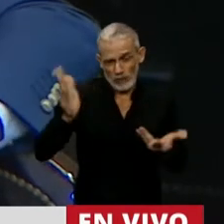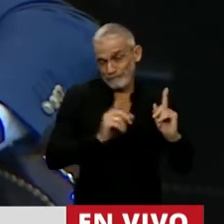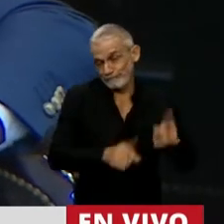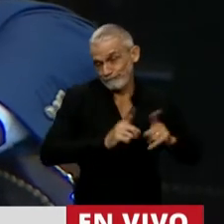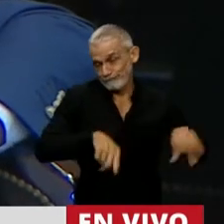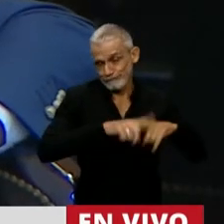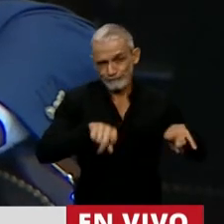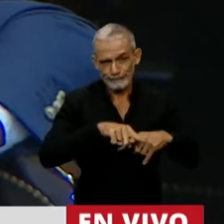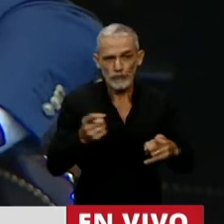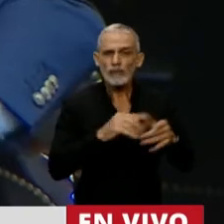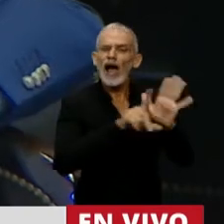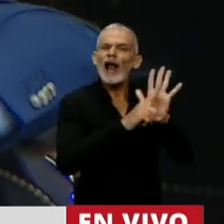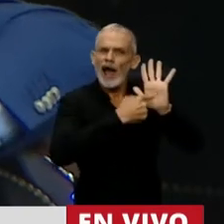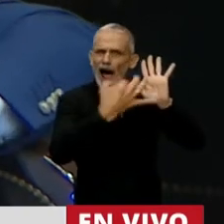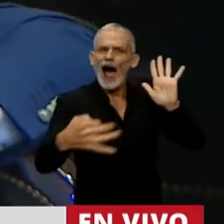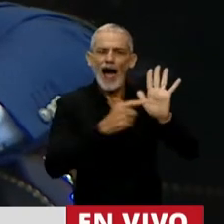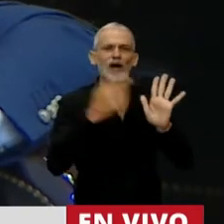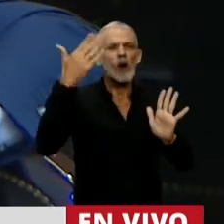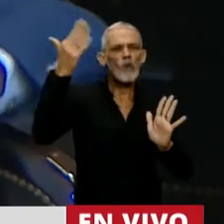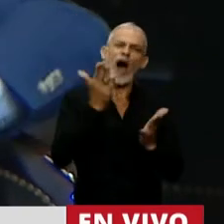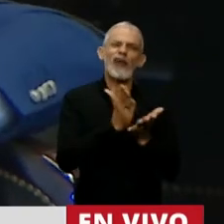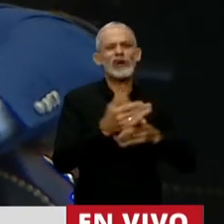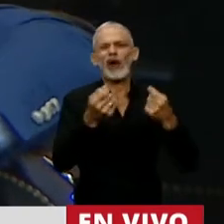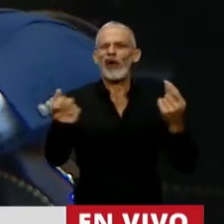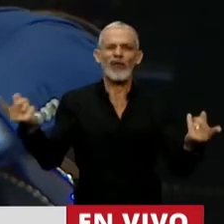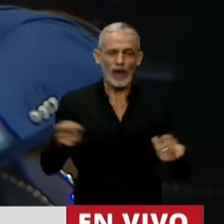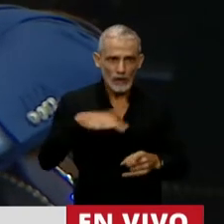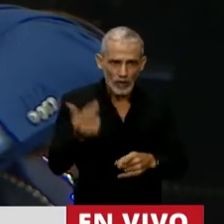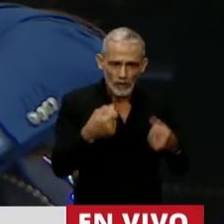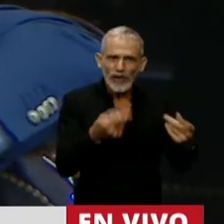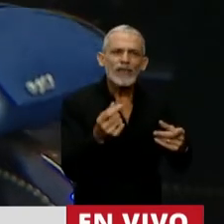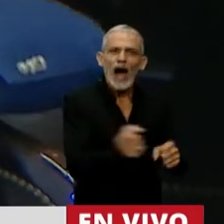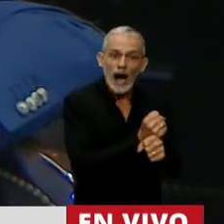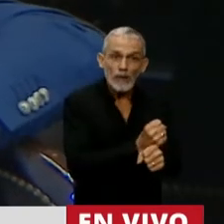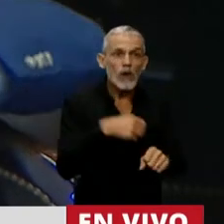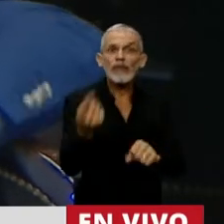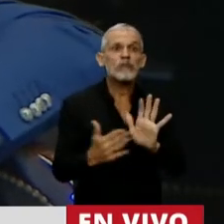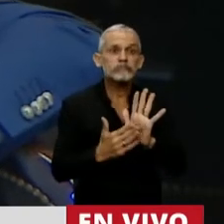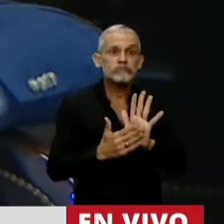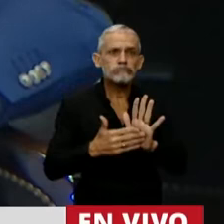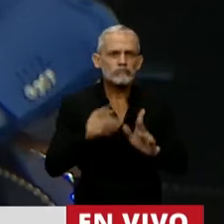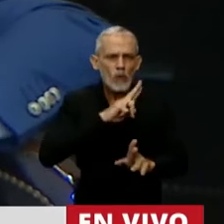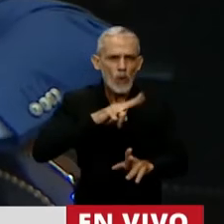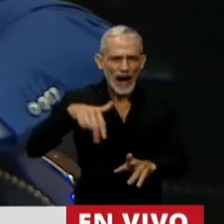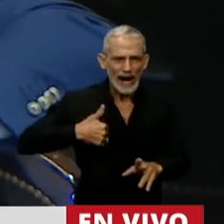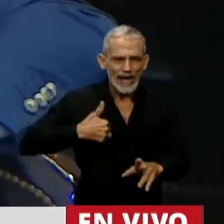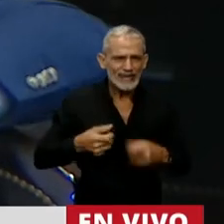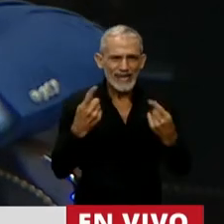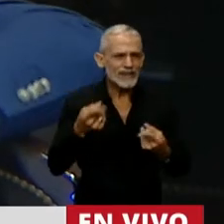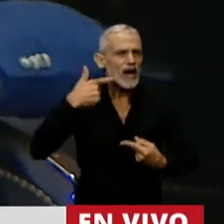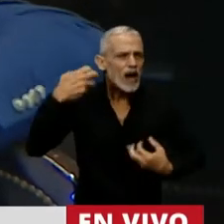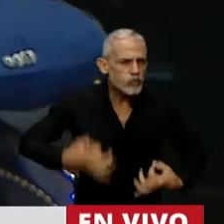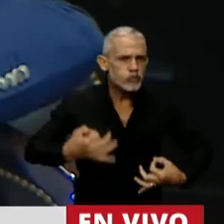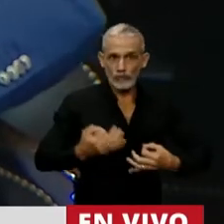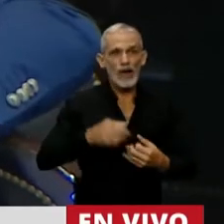enunciado un discurso de ampliar derechos pero no garantizamos los derechos que hoy tienen las mujeres en la argentina los